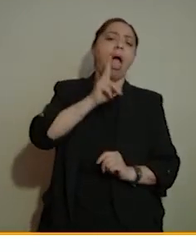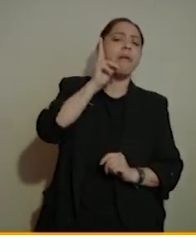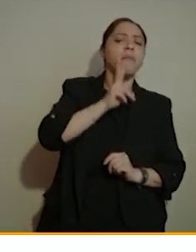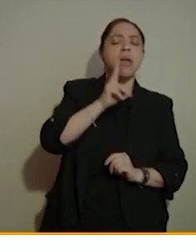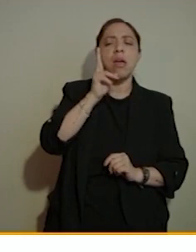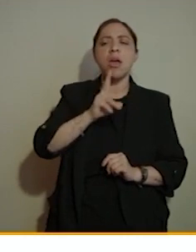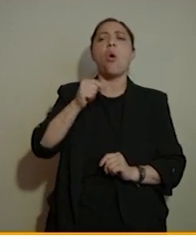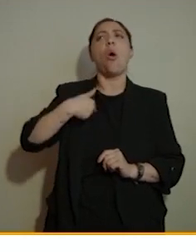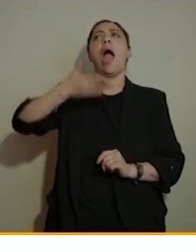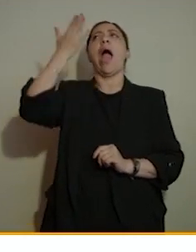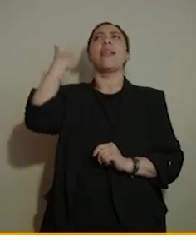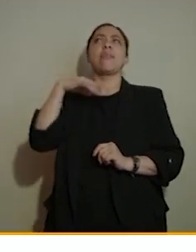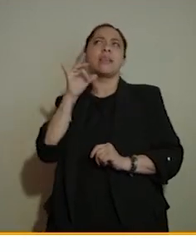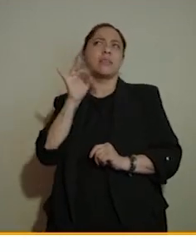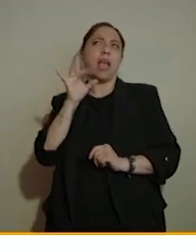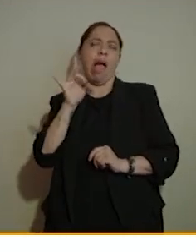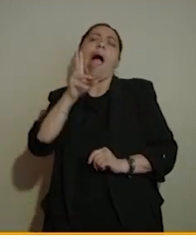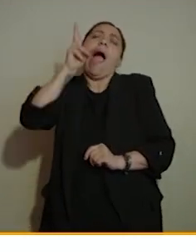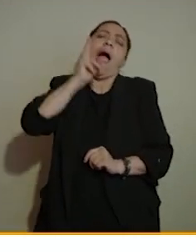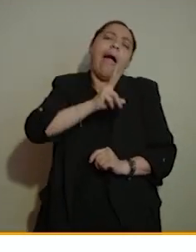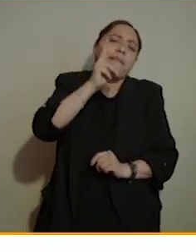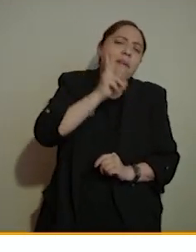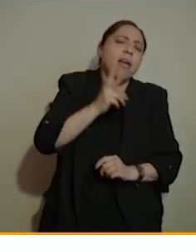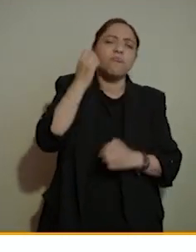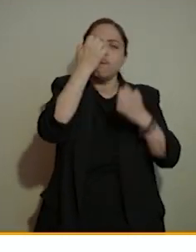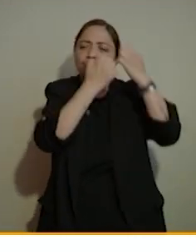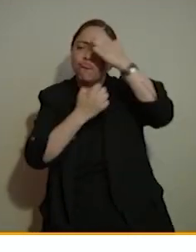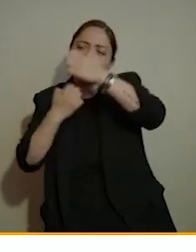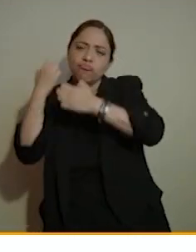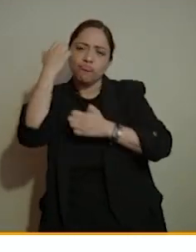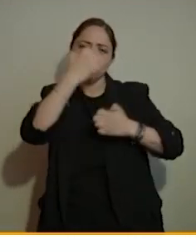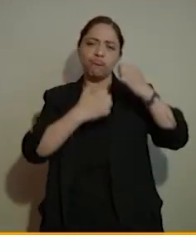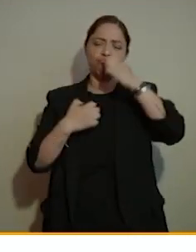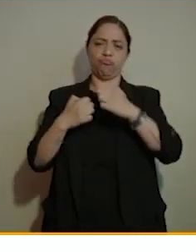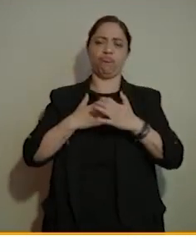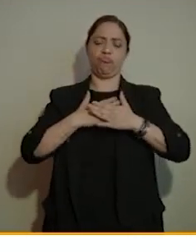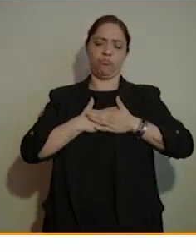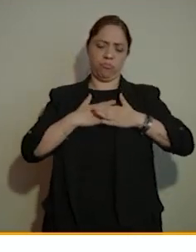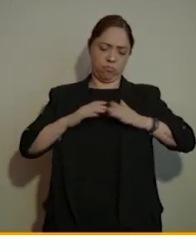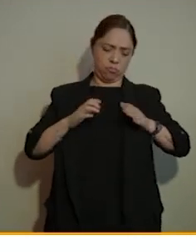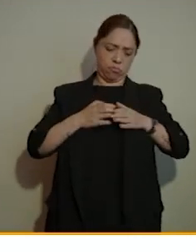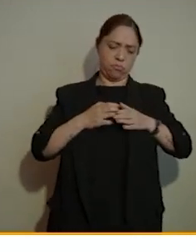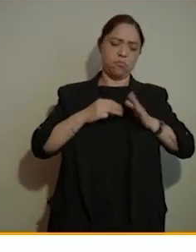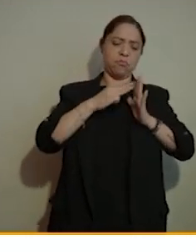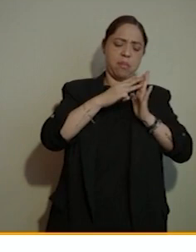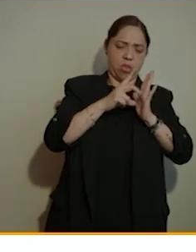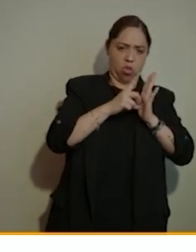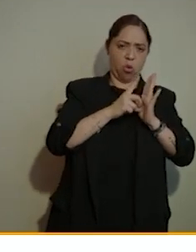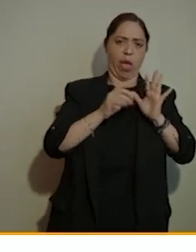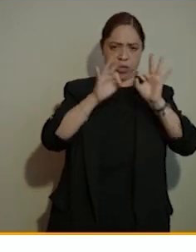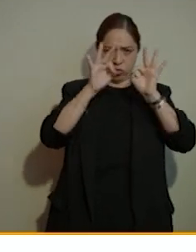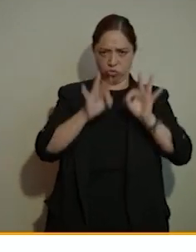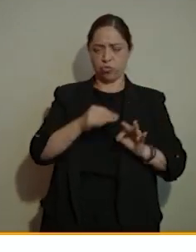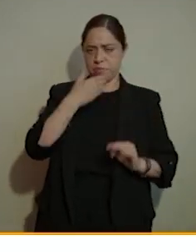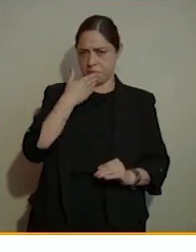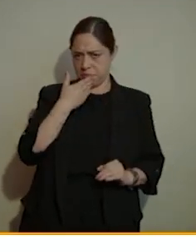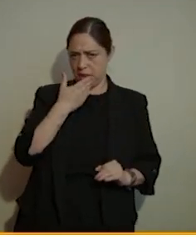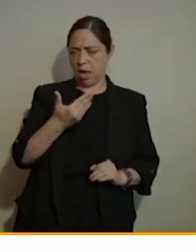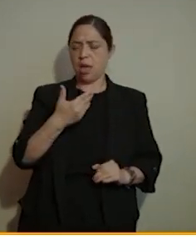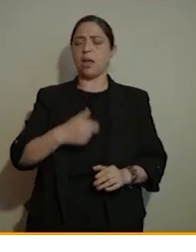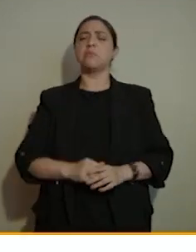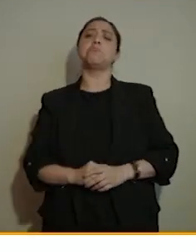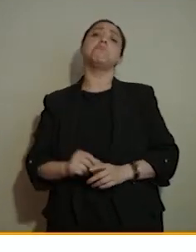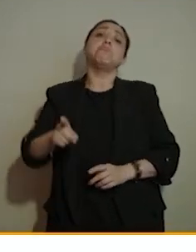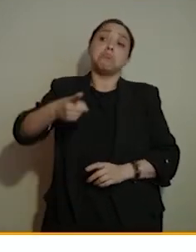han entrado, verificar que su metodología es robustecida, que eventualmente podrían